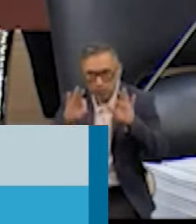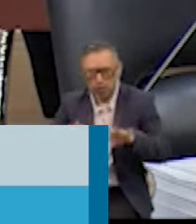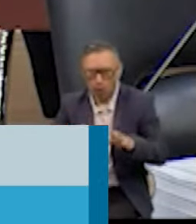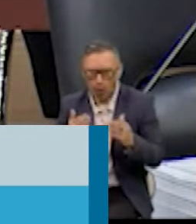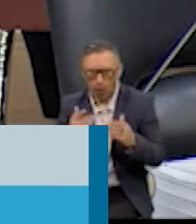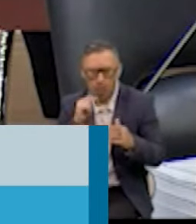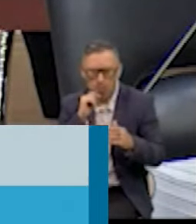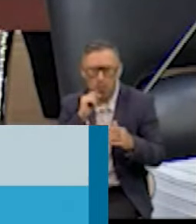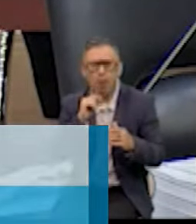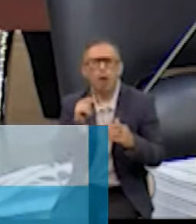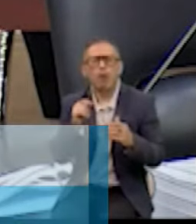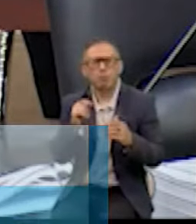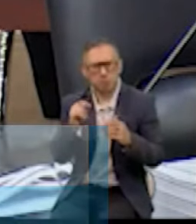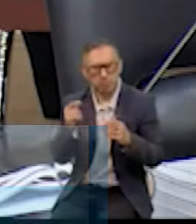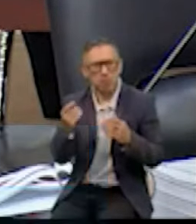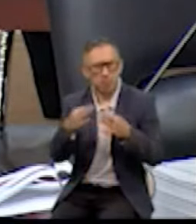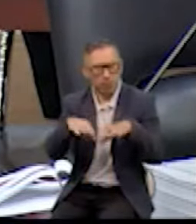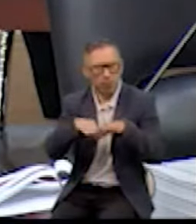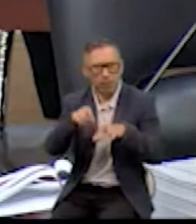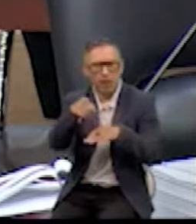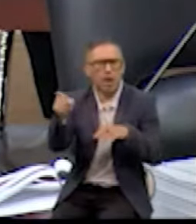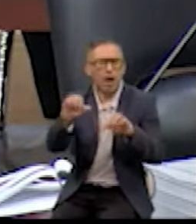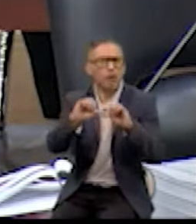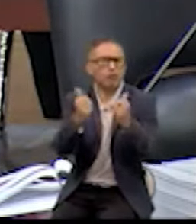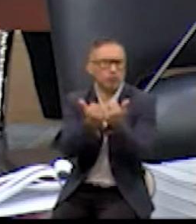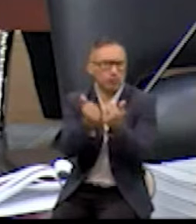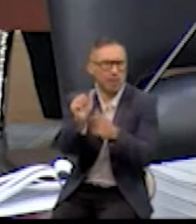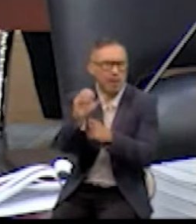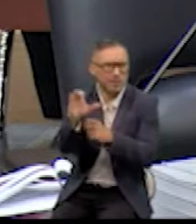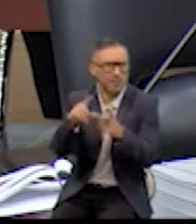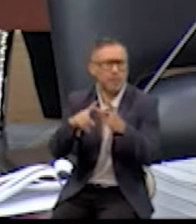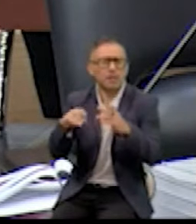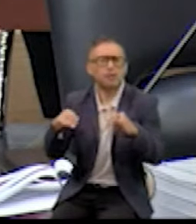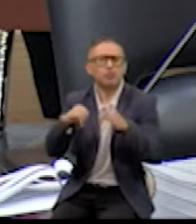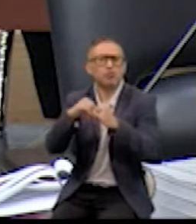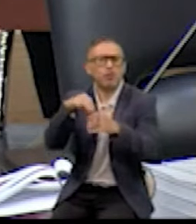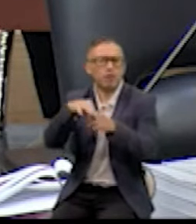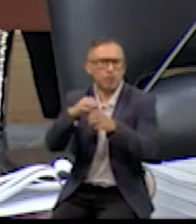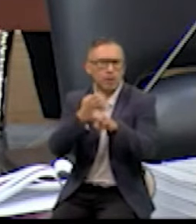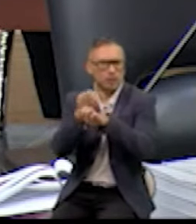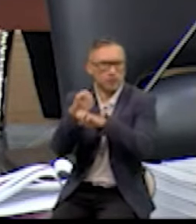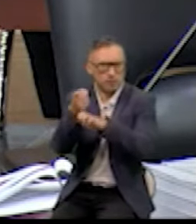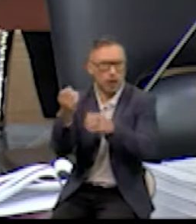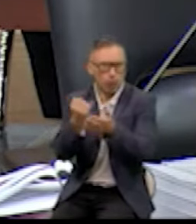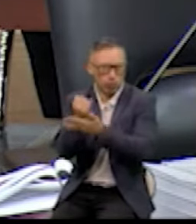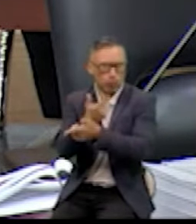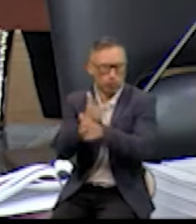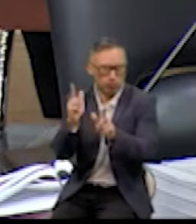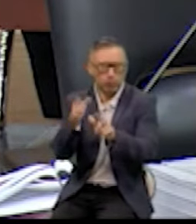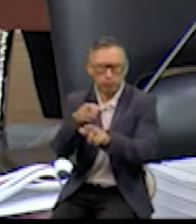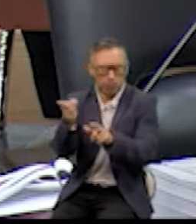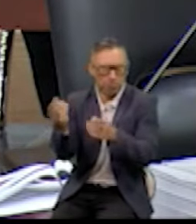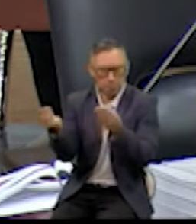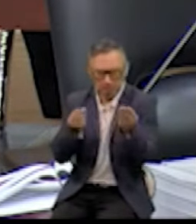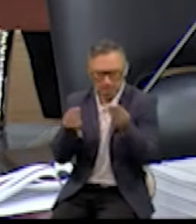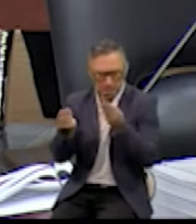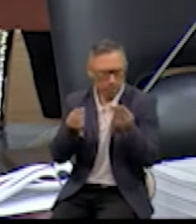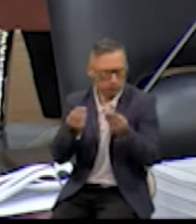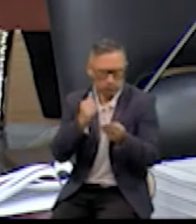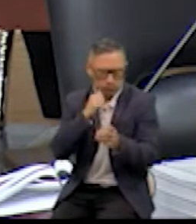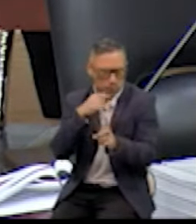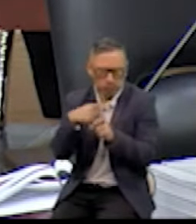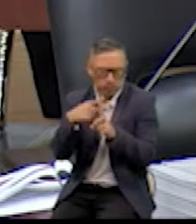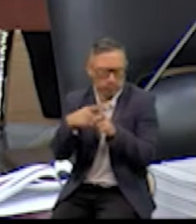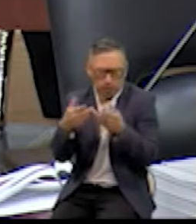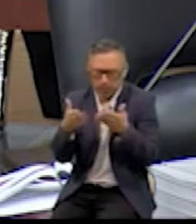Entonces, lo que yo digo es que lo que estamos viendo es simplemente una simulación. Ahora, a partir del 20 de noviembre, digamos, como ya